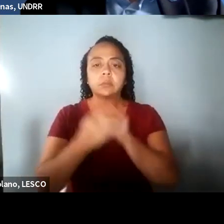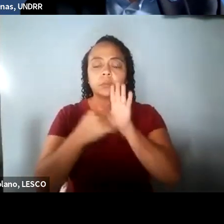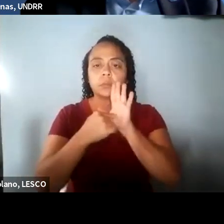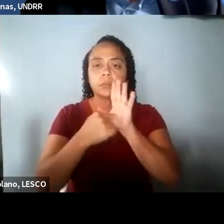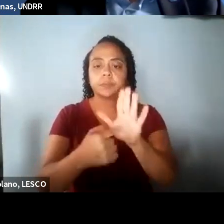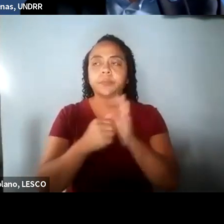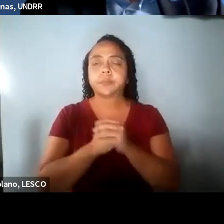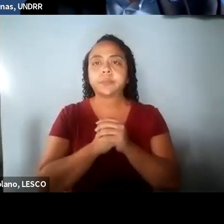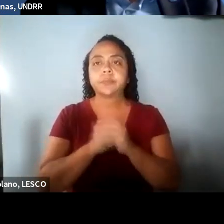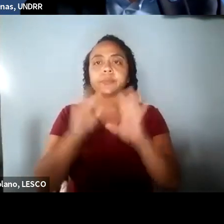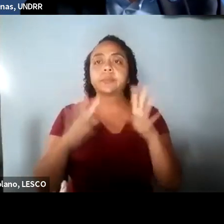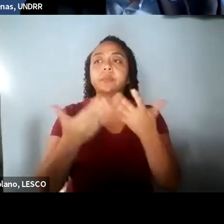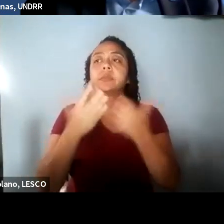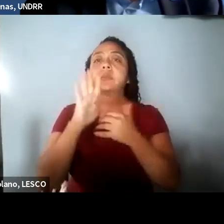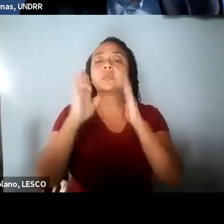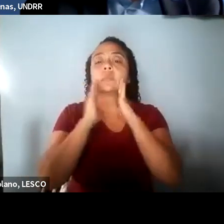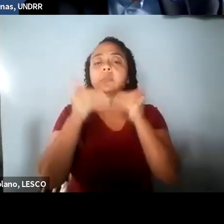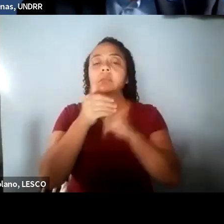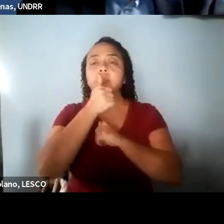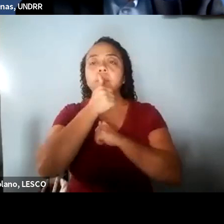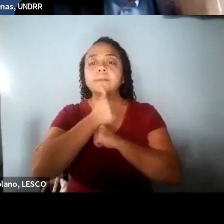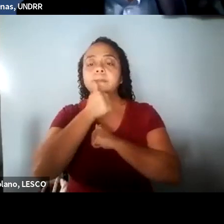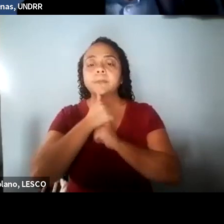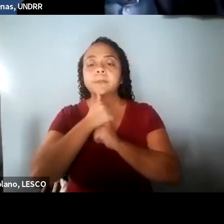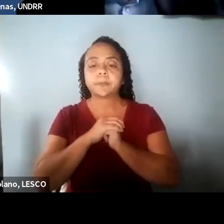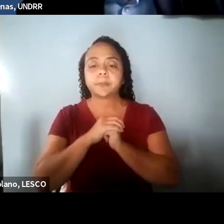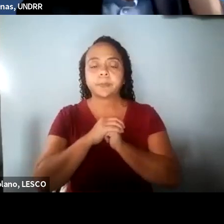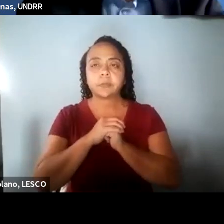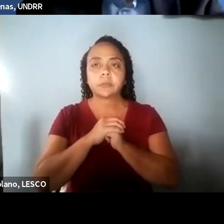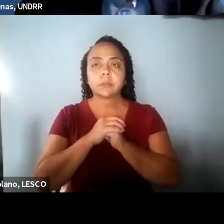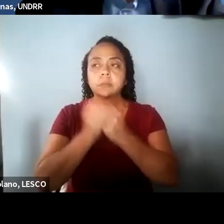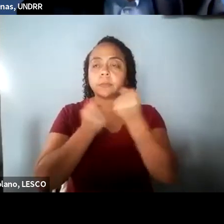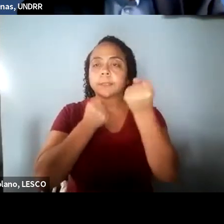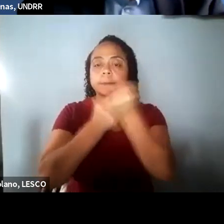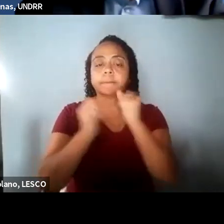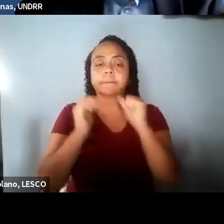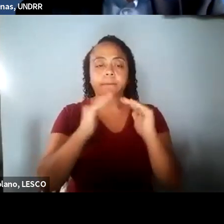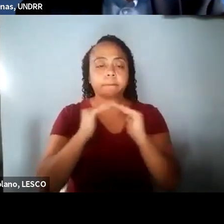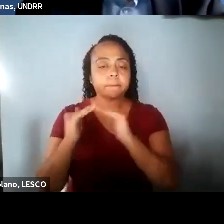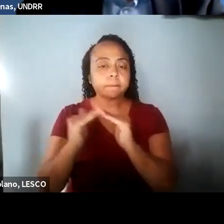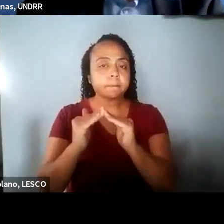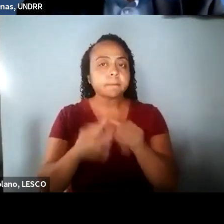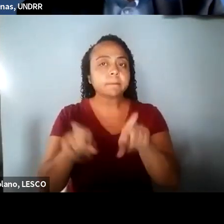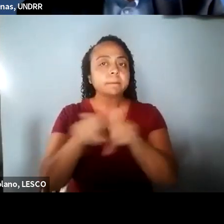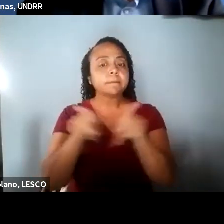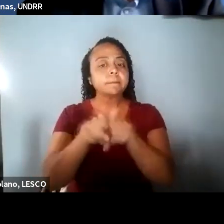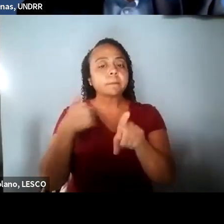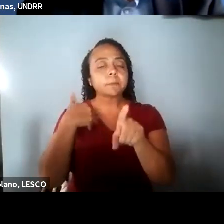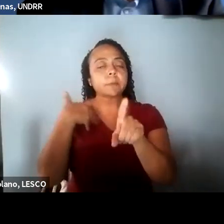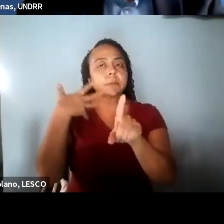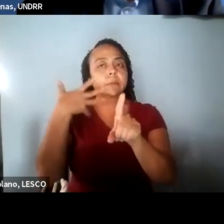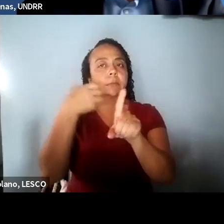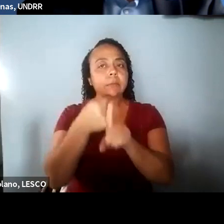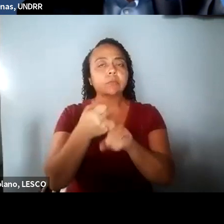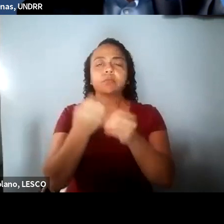su enfoque de resiliencia de apoyo a la comunidad también generó impactos impactos